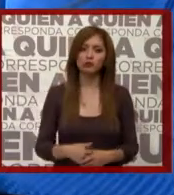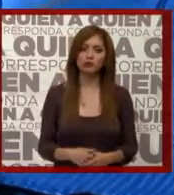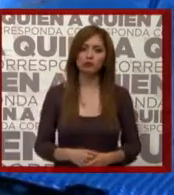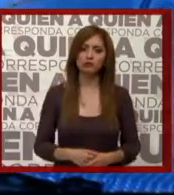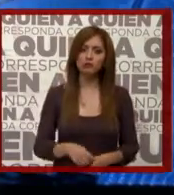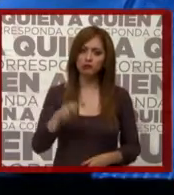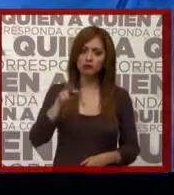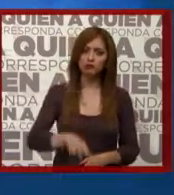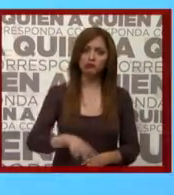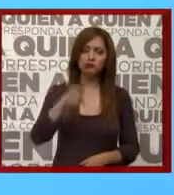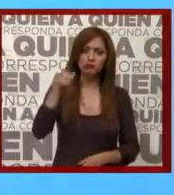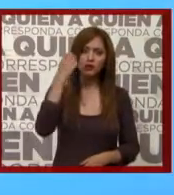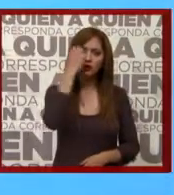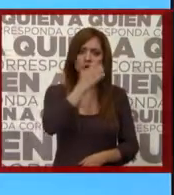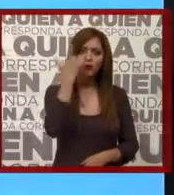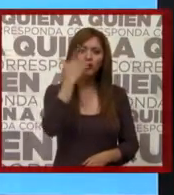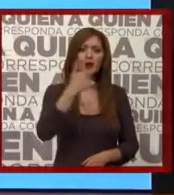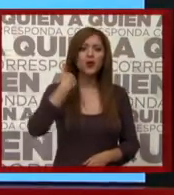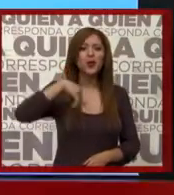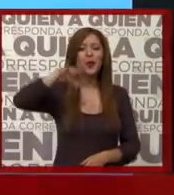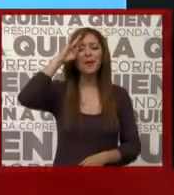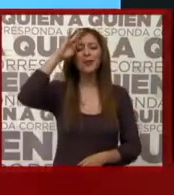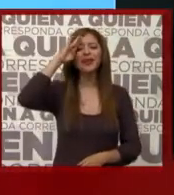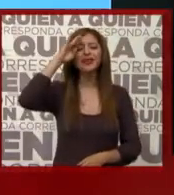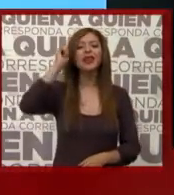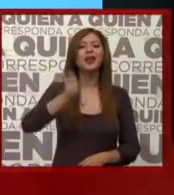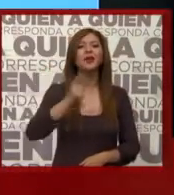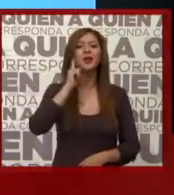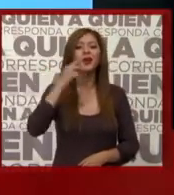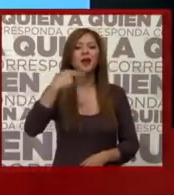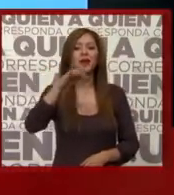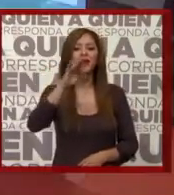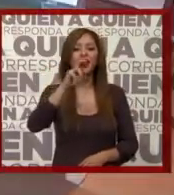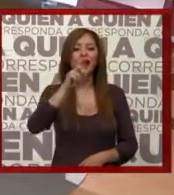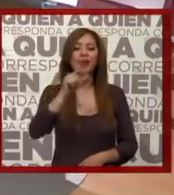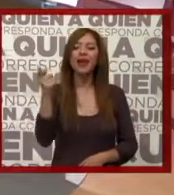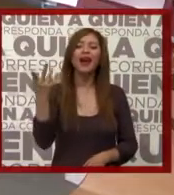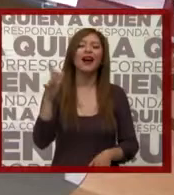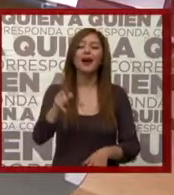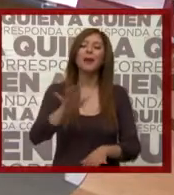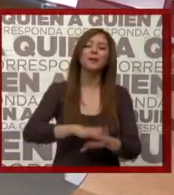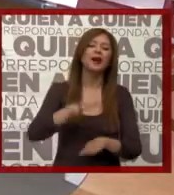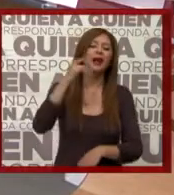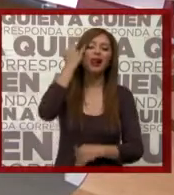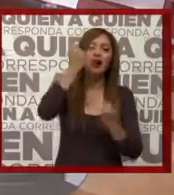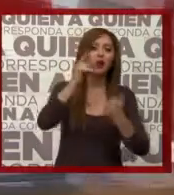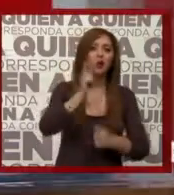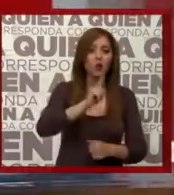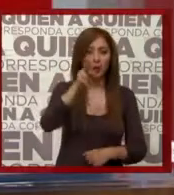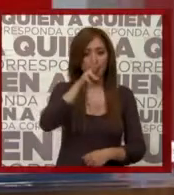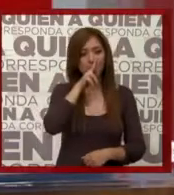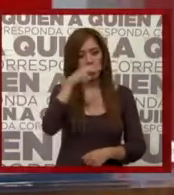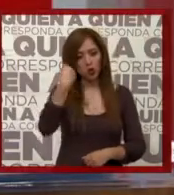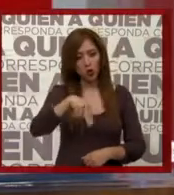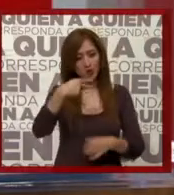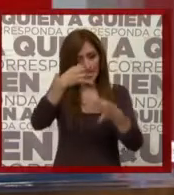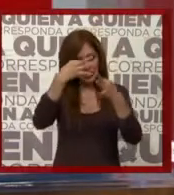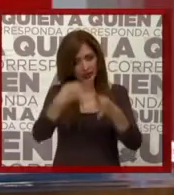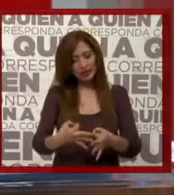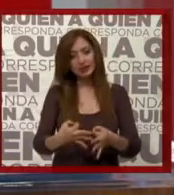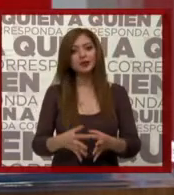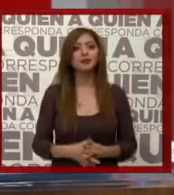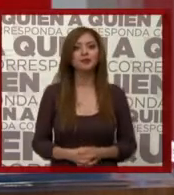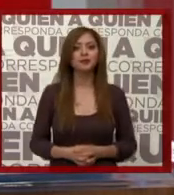serio, ¿eh? Pensé que me estabas exagerando, Fernanda, no, ya lo vi. ¿Me das los datos exactos? Ya, Fer,